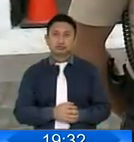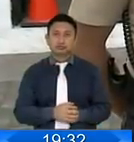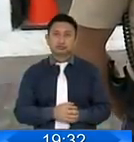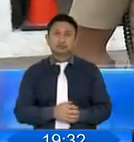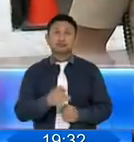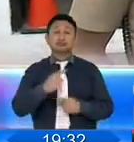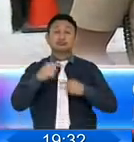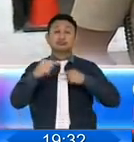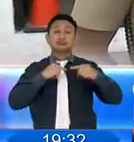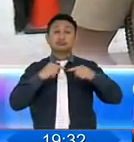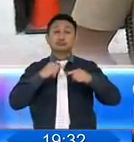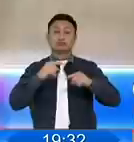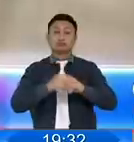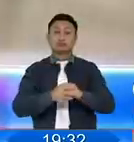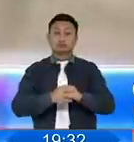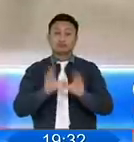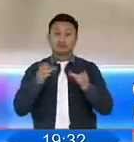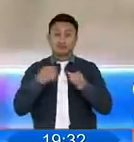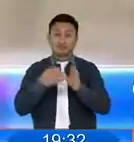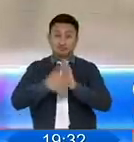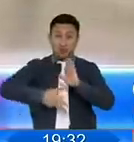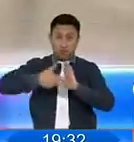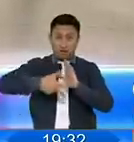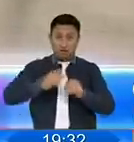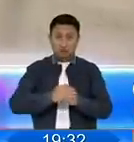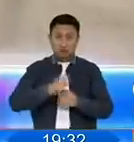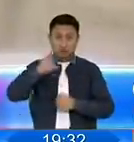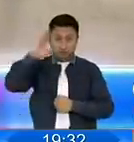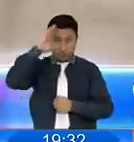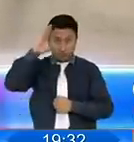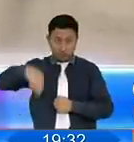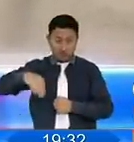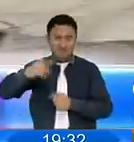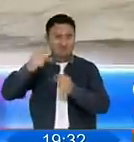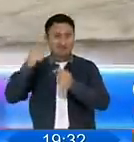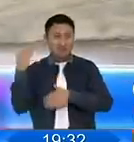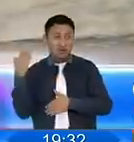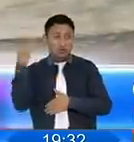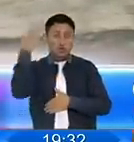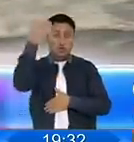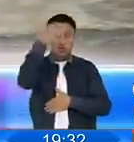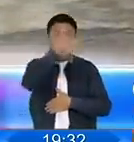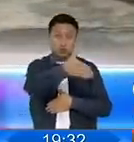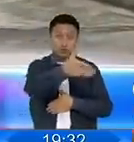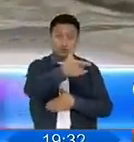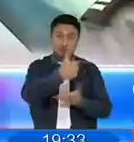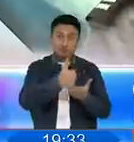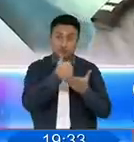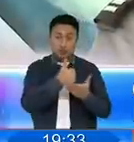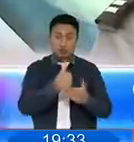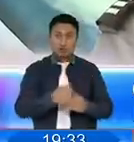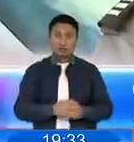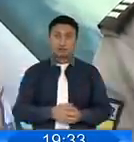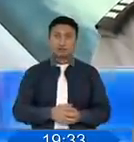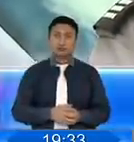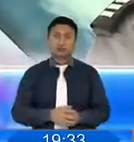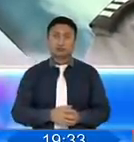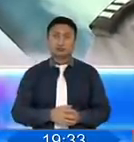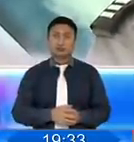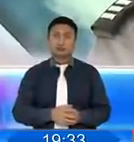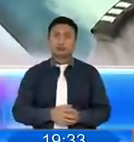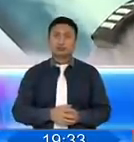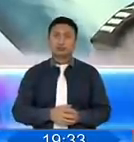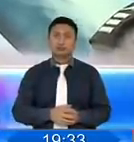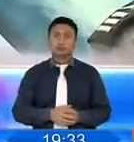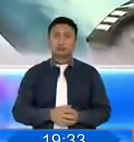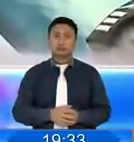circuito Chimbacalle, dice que los uniformados acudieron de manera inmediata al llamado de esta emergencia. Al mando del señor oficial, el